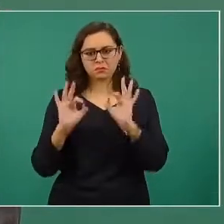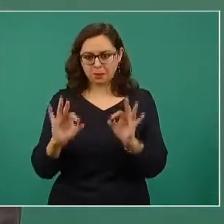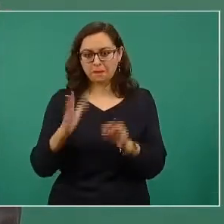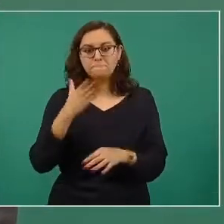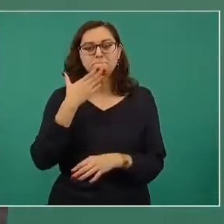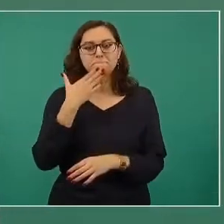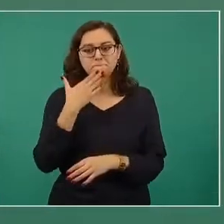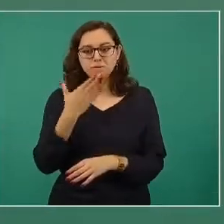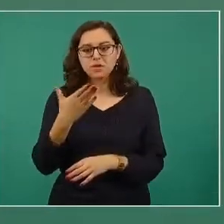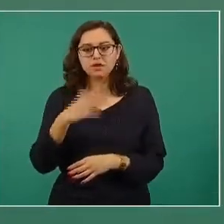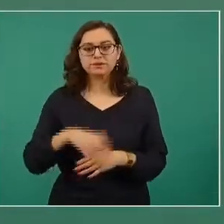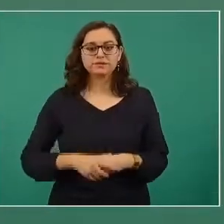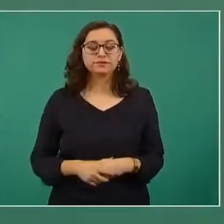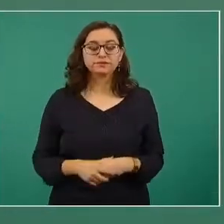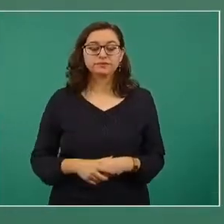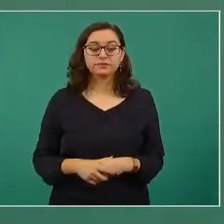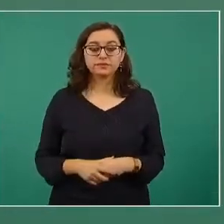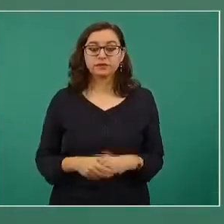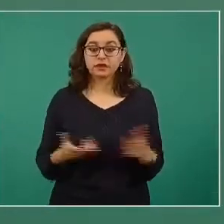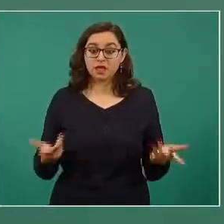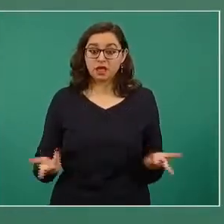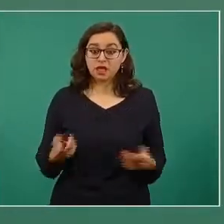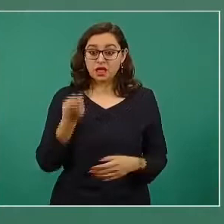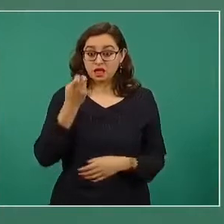así ya no hay medias tintas.